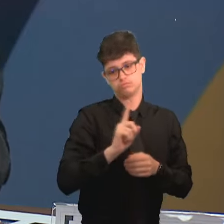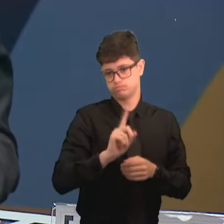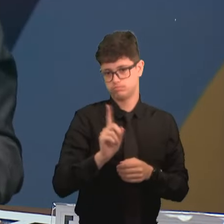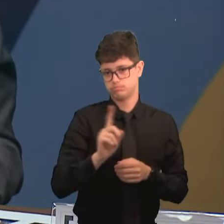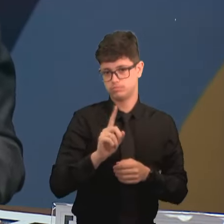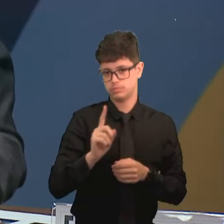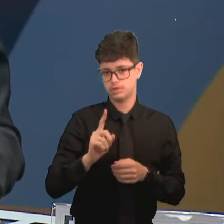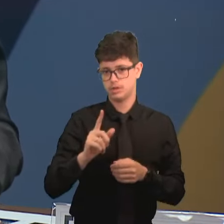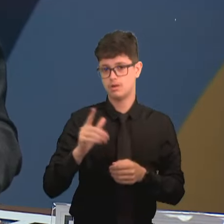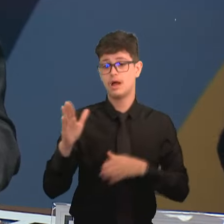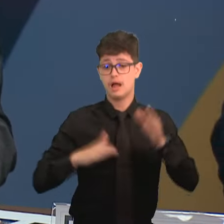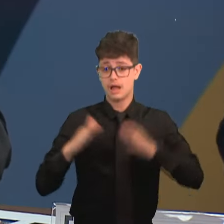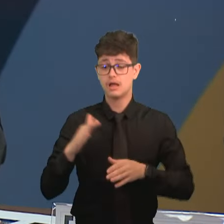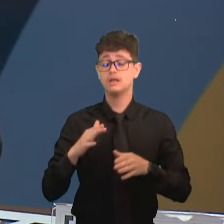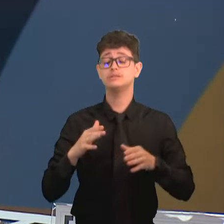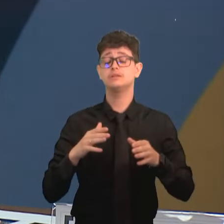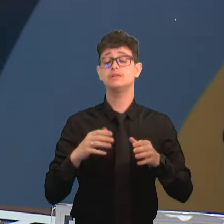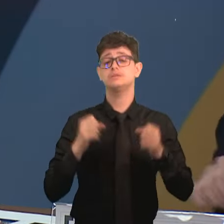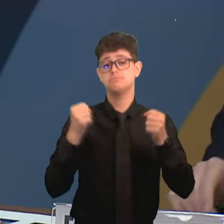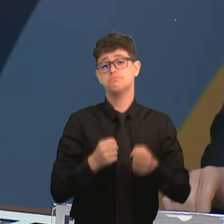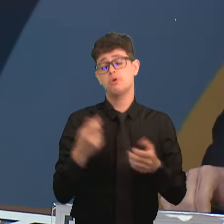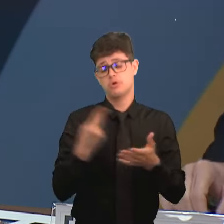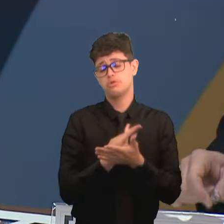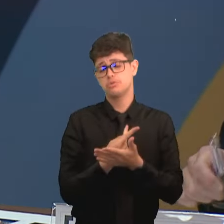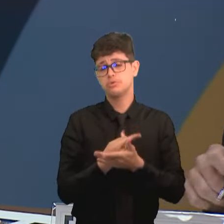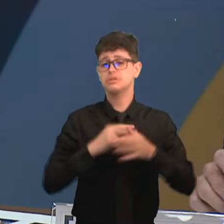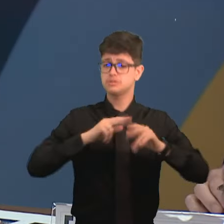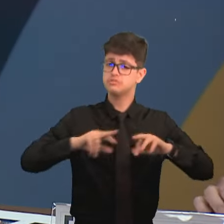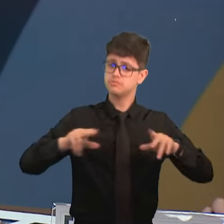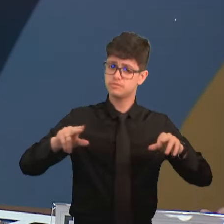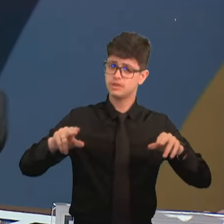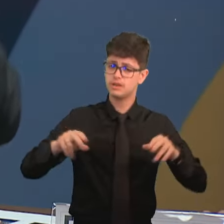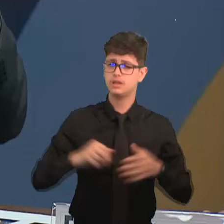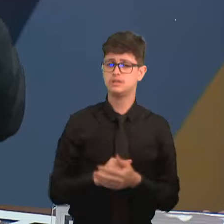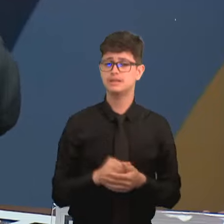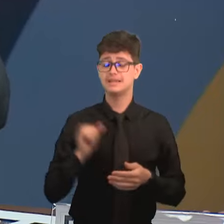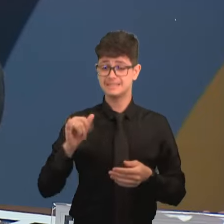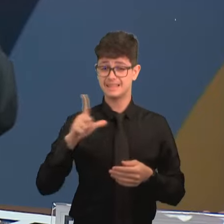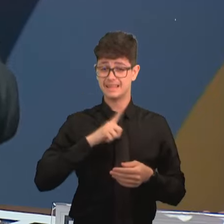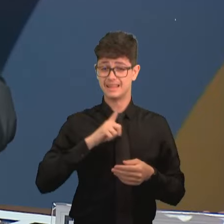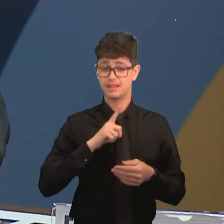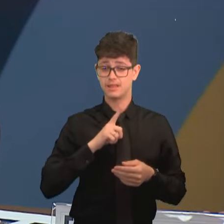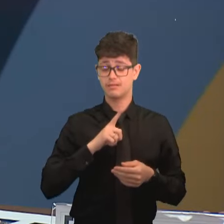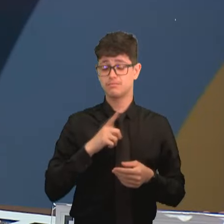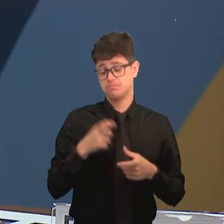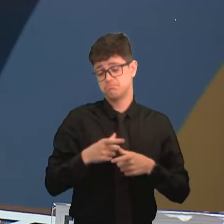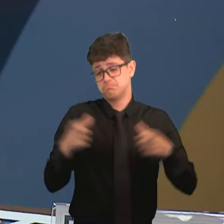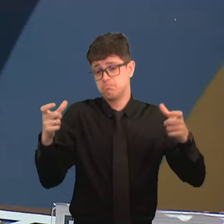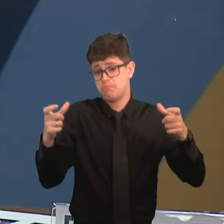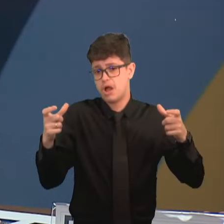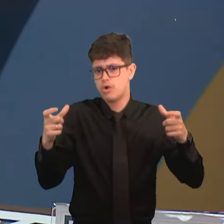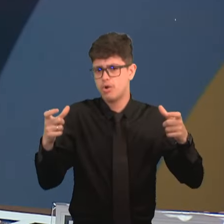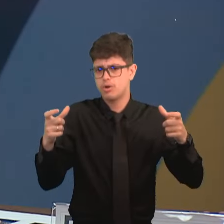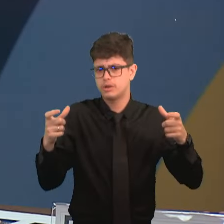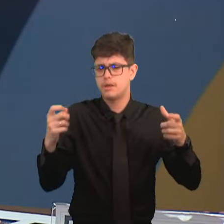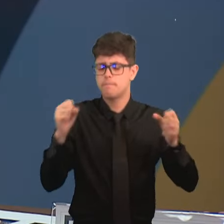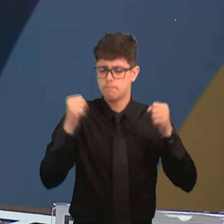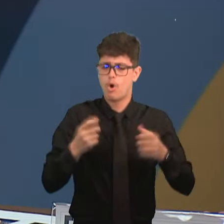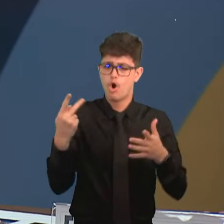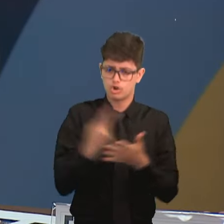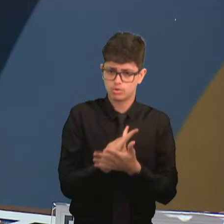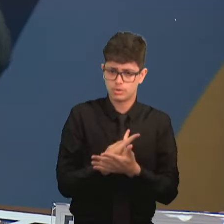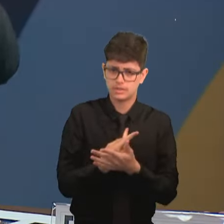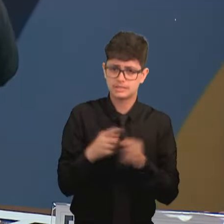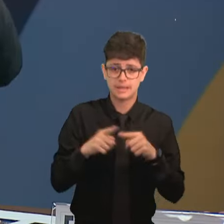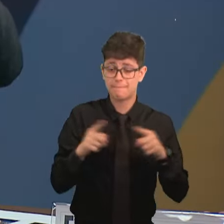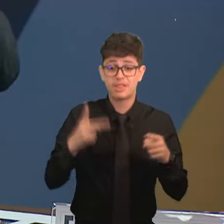que se dirige a personas que son LGBTQIA+, tiene mayor probabilidad de tener una decisión arbitraria que algunos